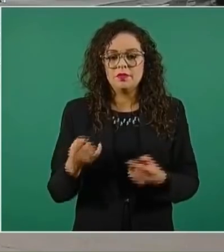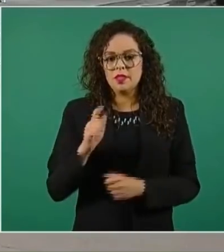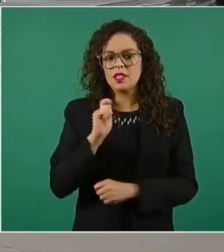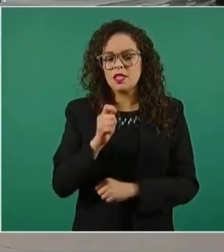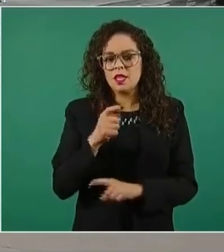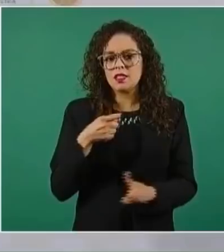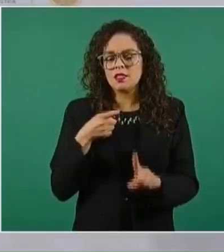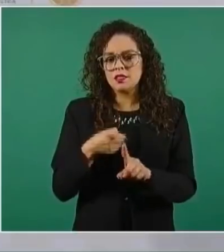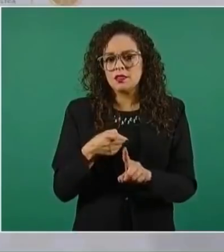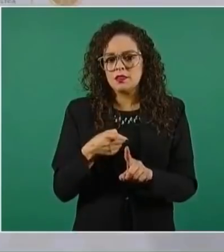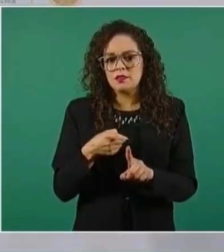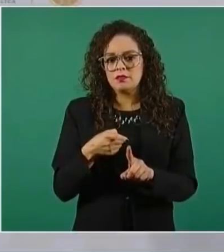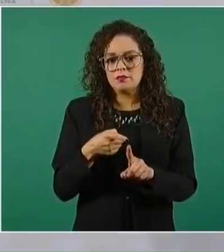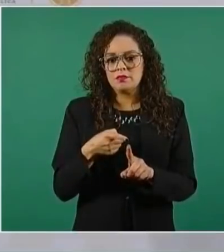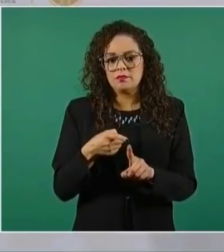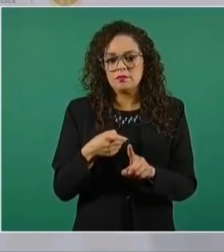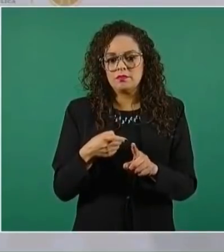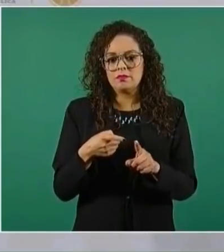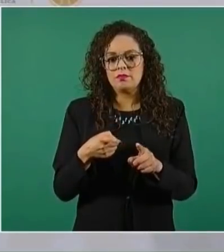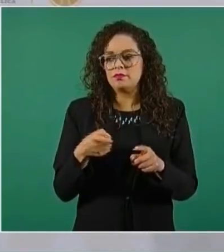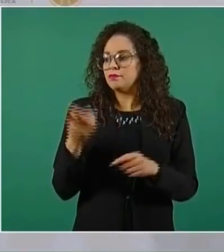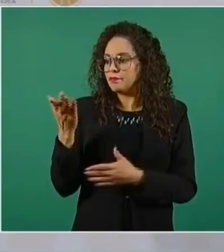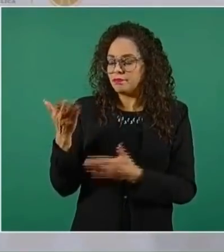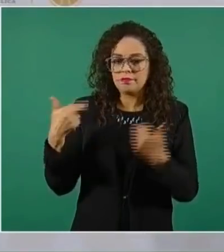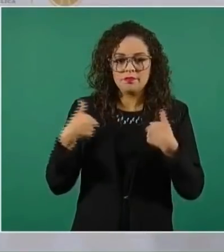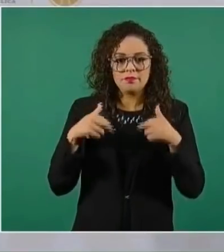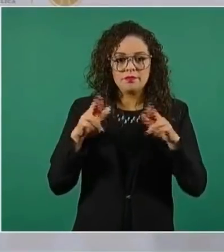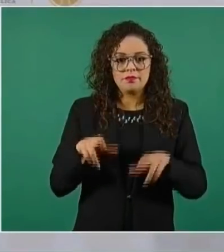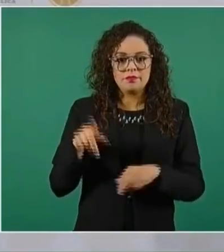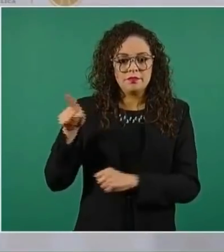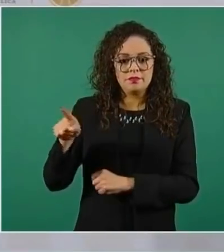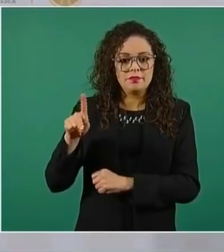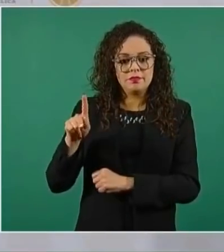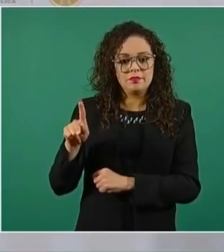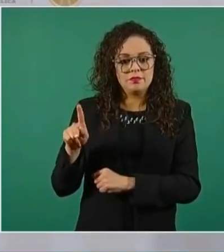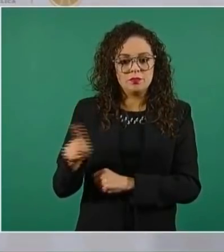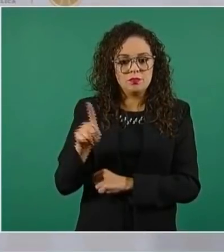del pueblo Mojoc,